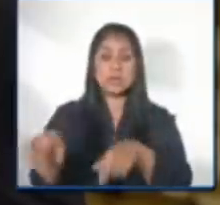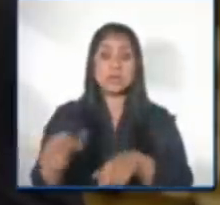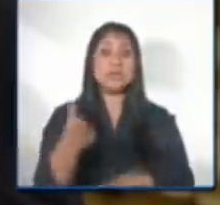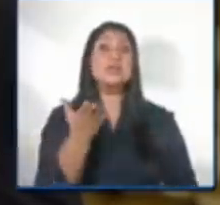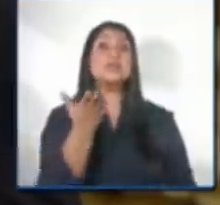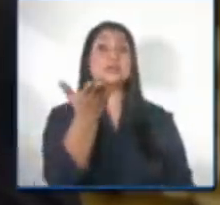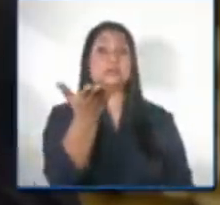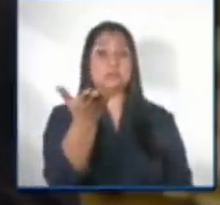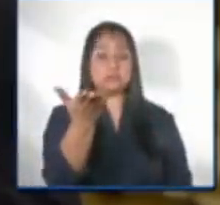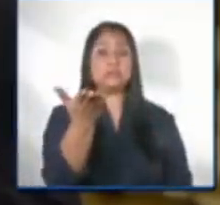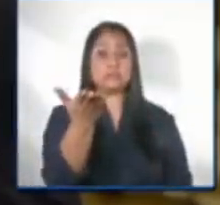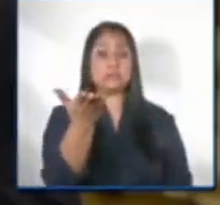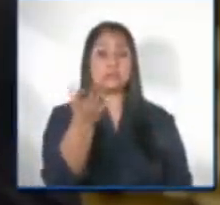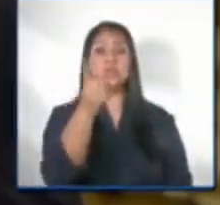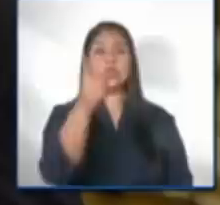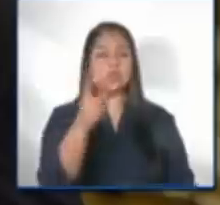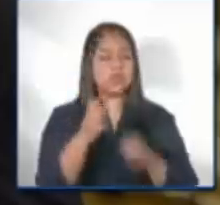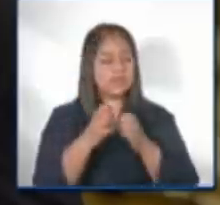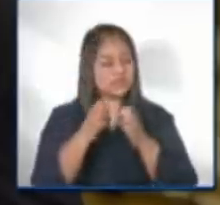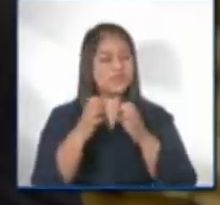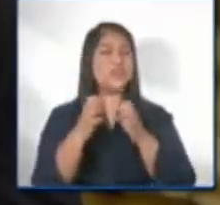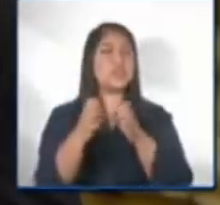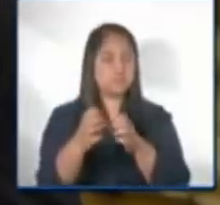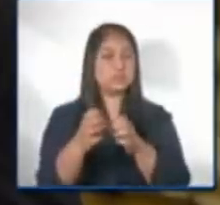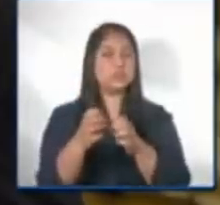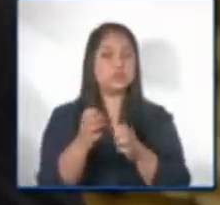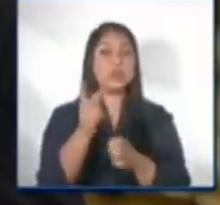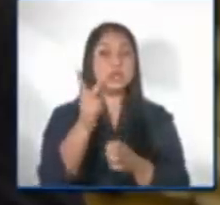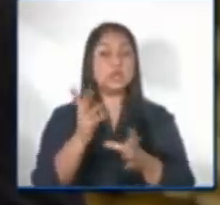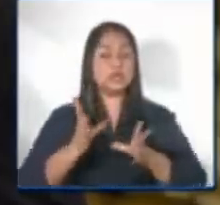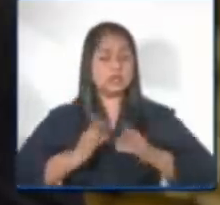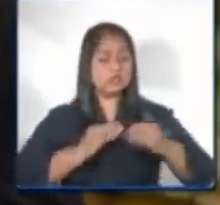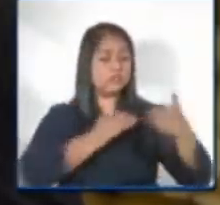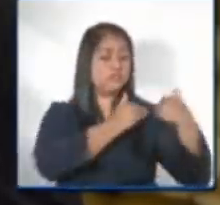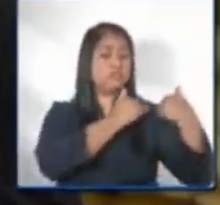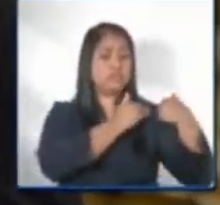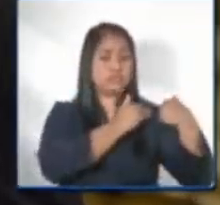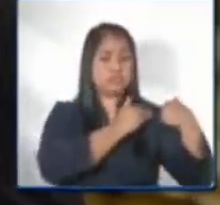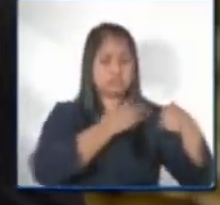demandando un esfuerzo y un compromiso más serio con este país.